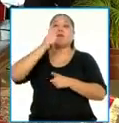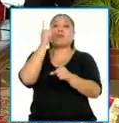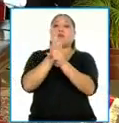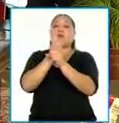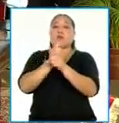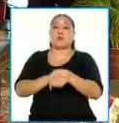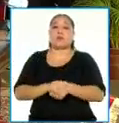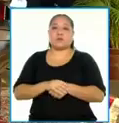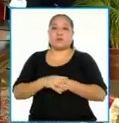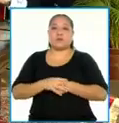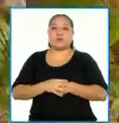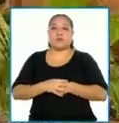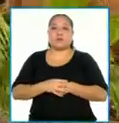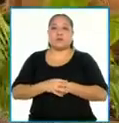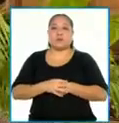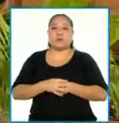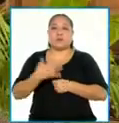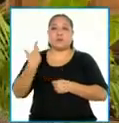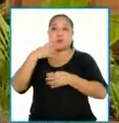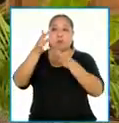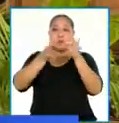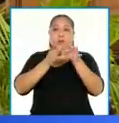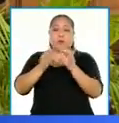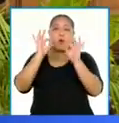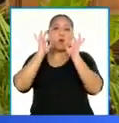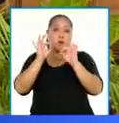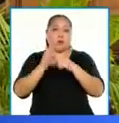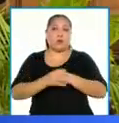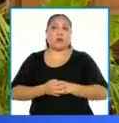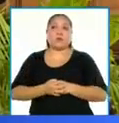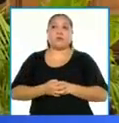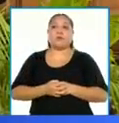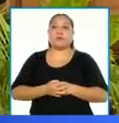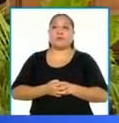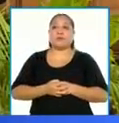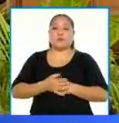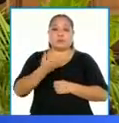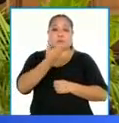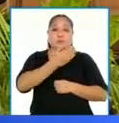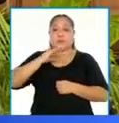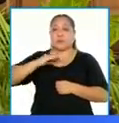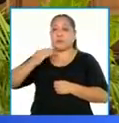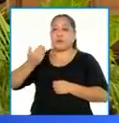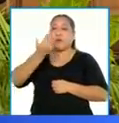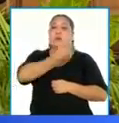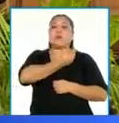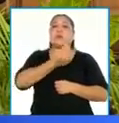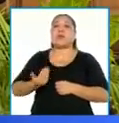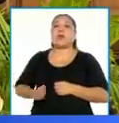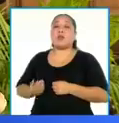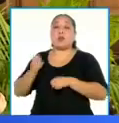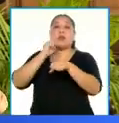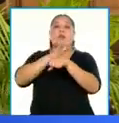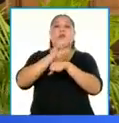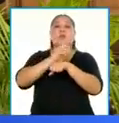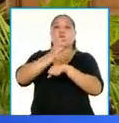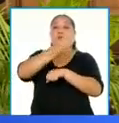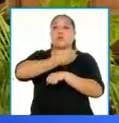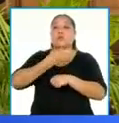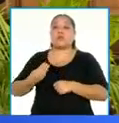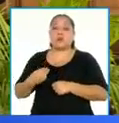Efectivamente, como ha sido bien explicado por la señora Presidenta del Consejo de Ministros, se